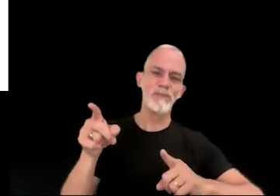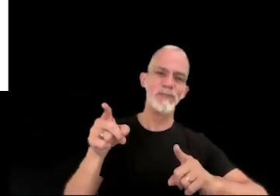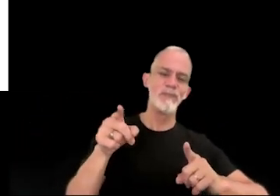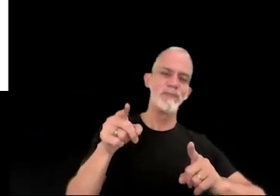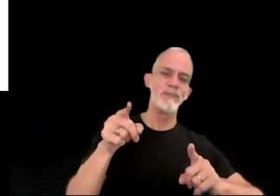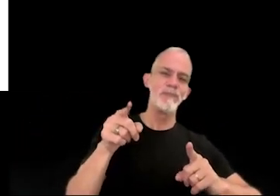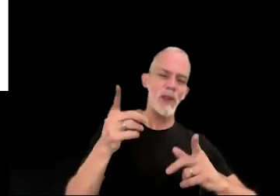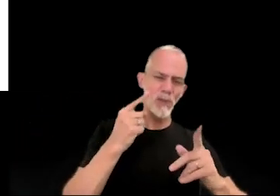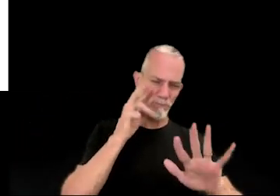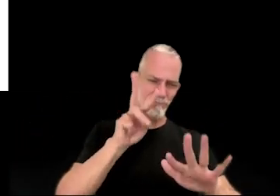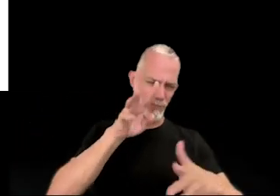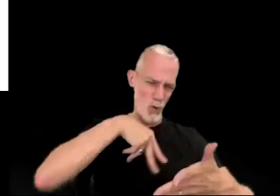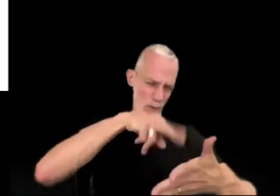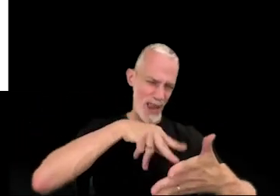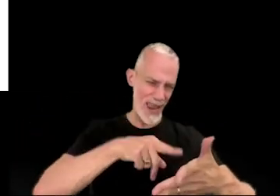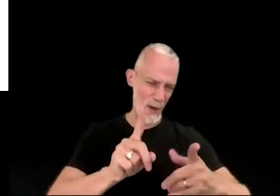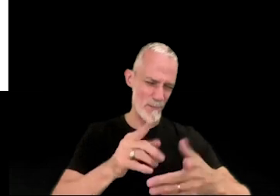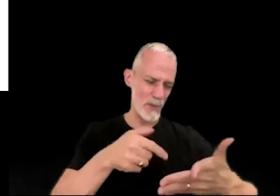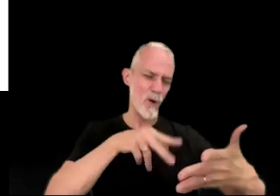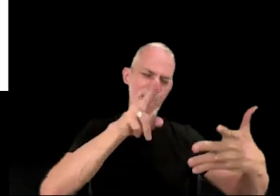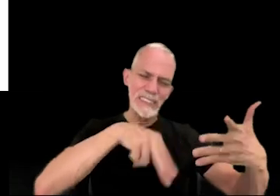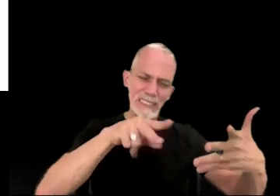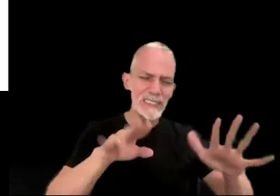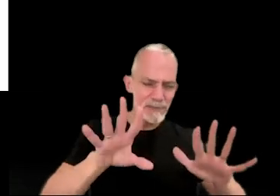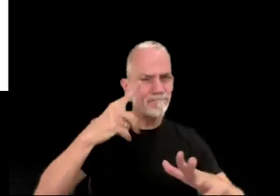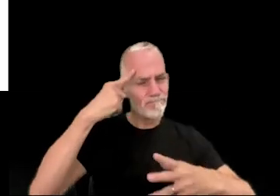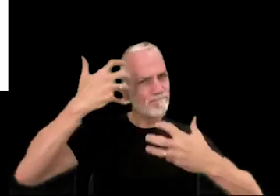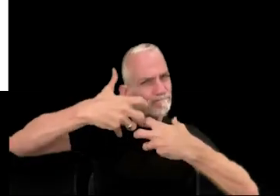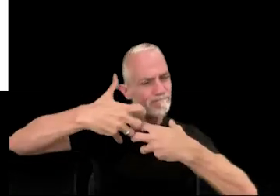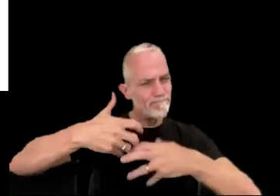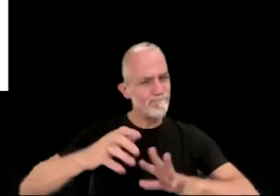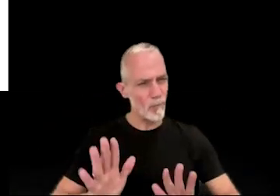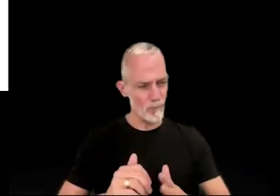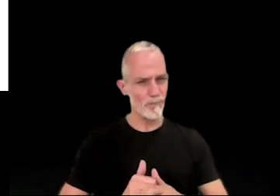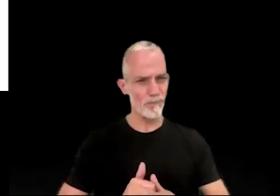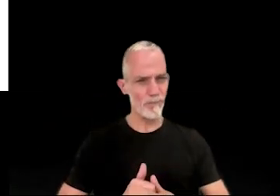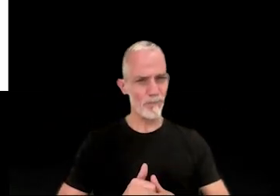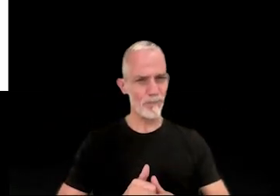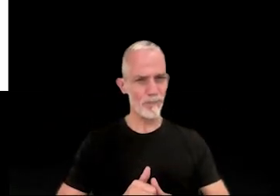mientras uno lo va analizando. Em,